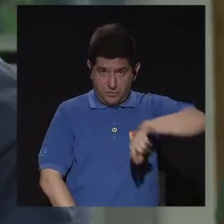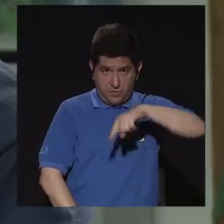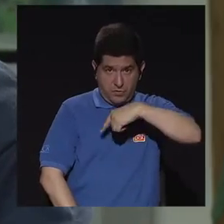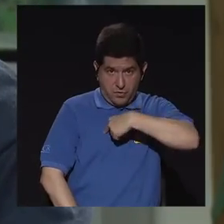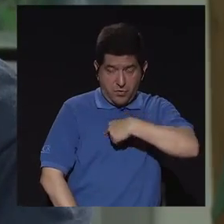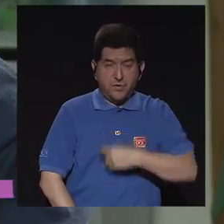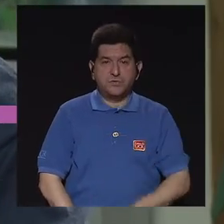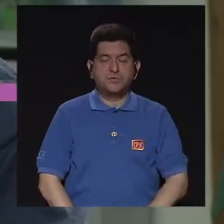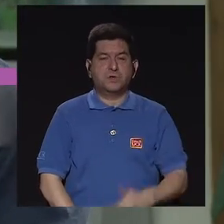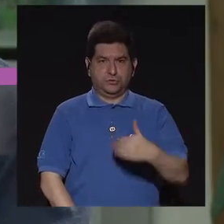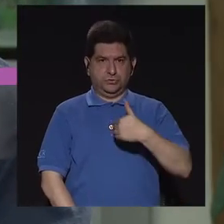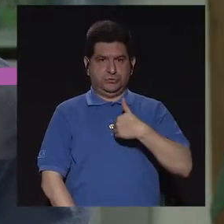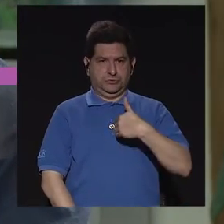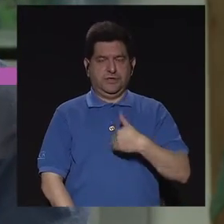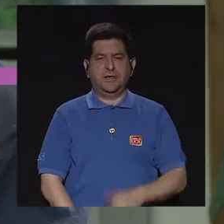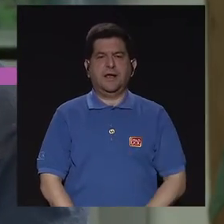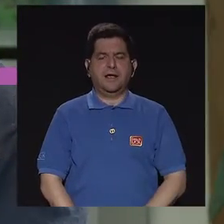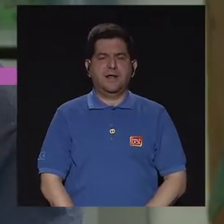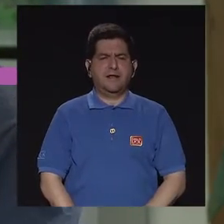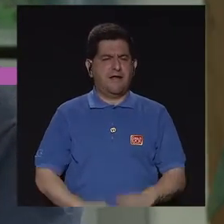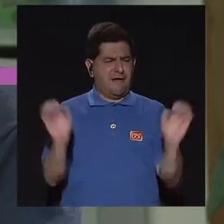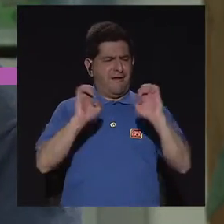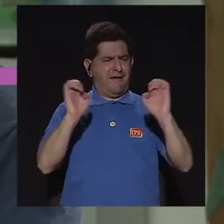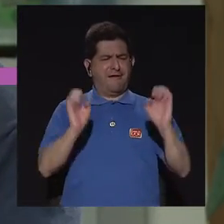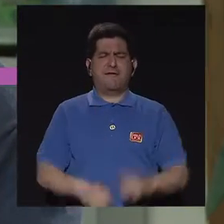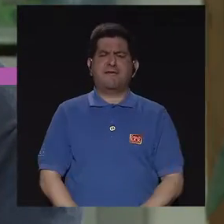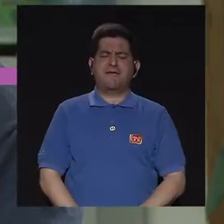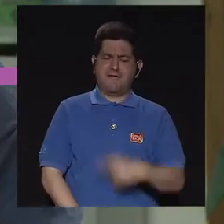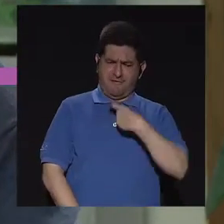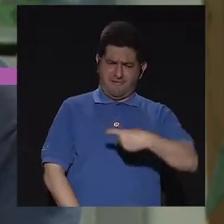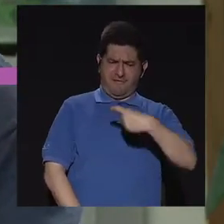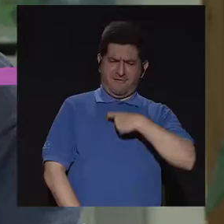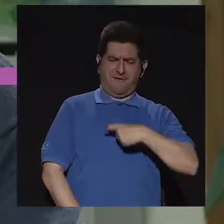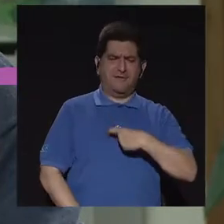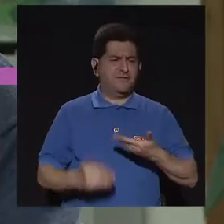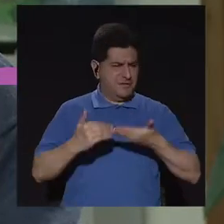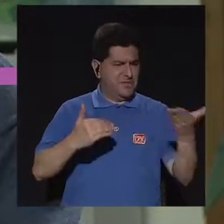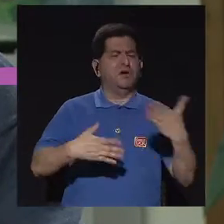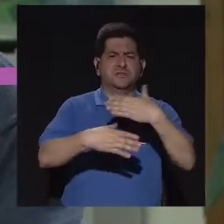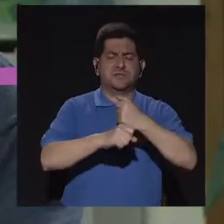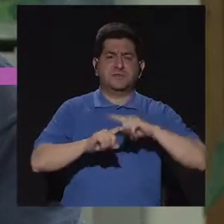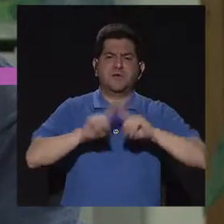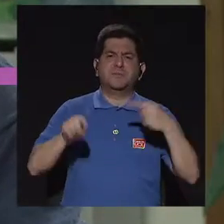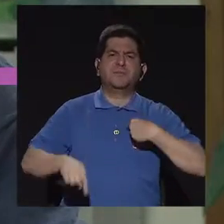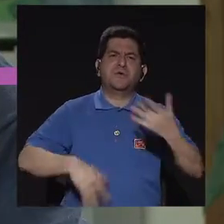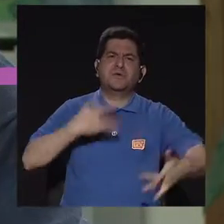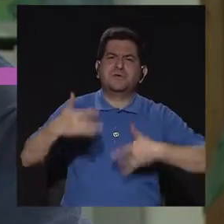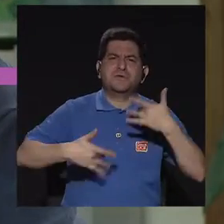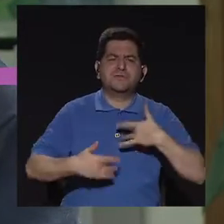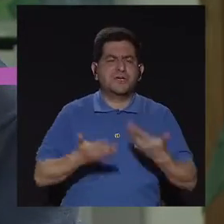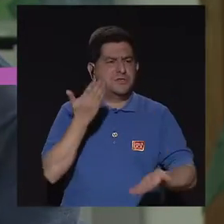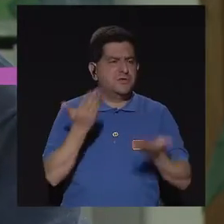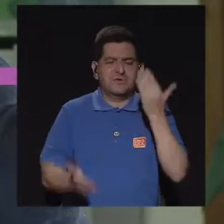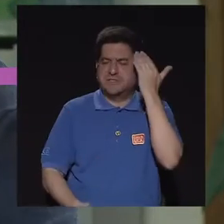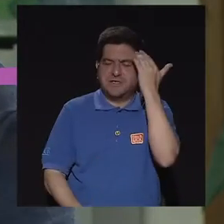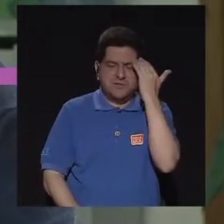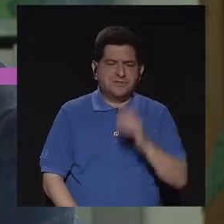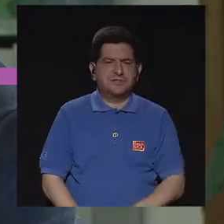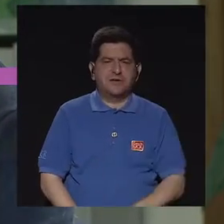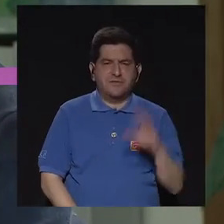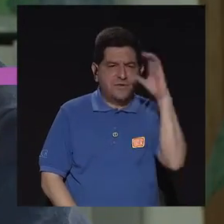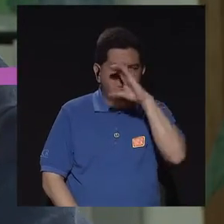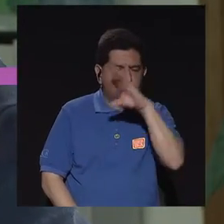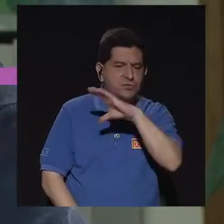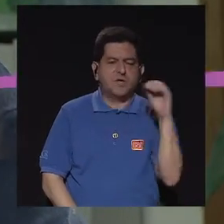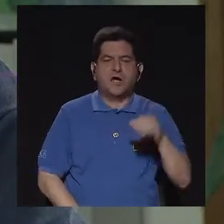tenemos nosotros, como gente con mucha energía, muchas ganas de hacer cosas, pero tal vez sí siento como que no sabemos como dónde buscar, ¿verdad?